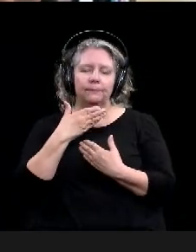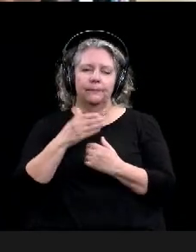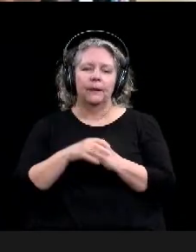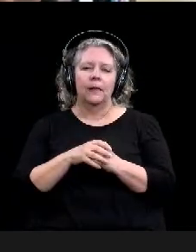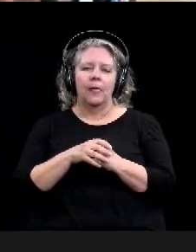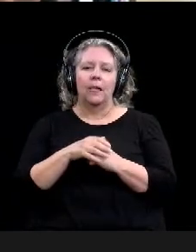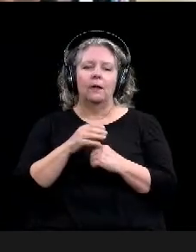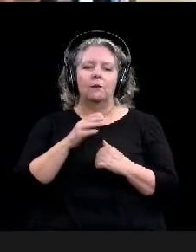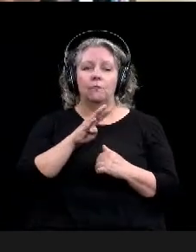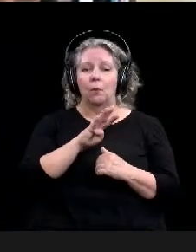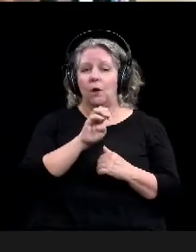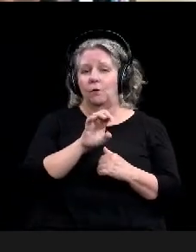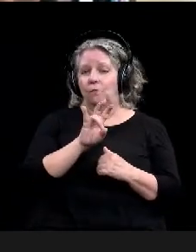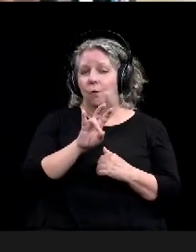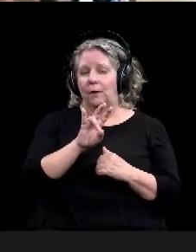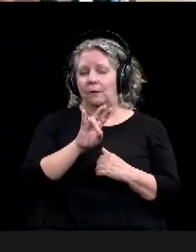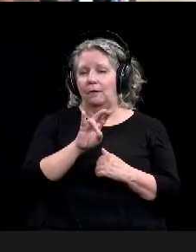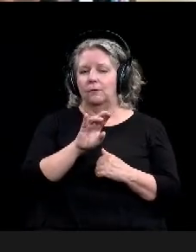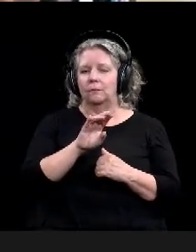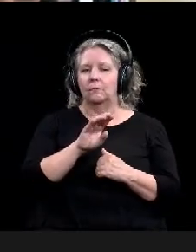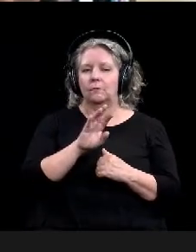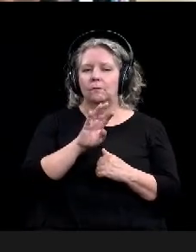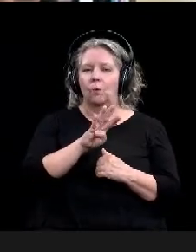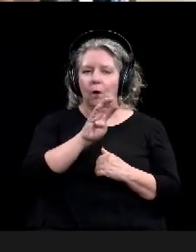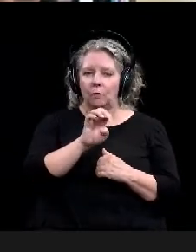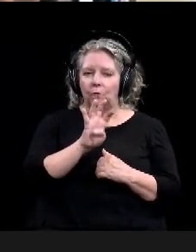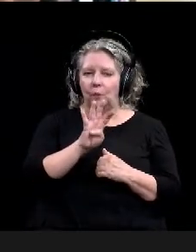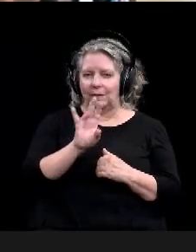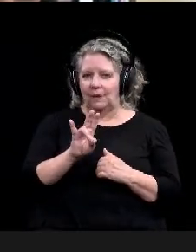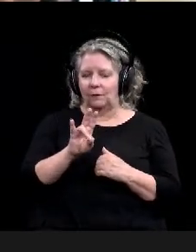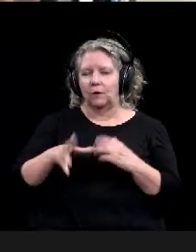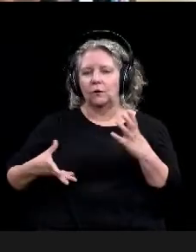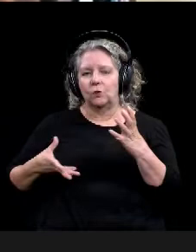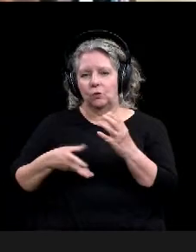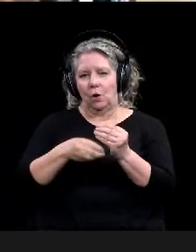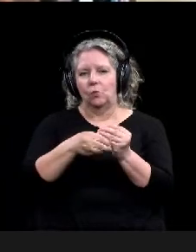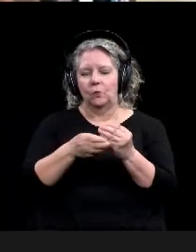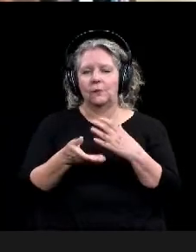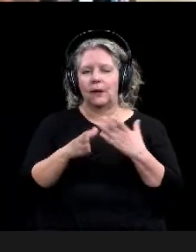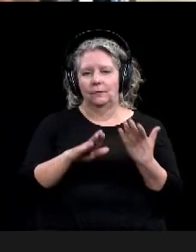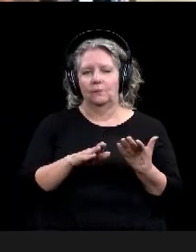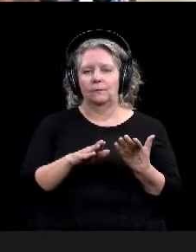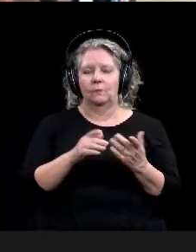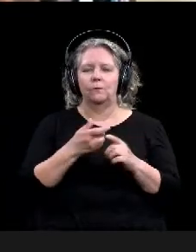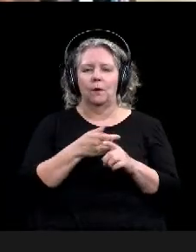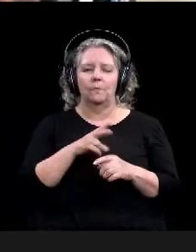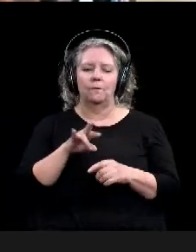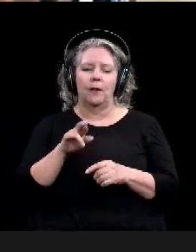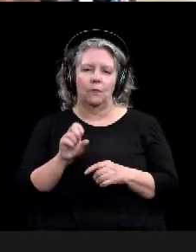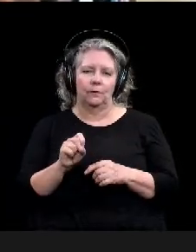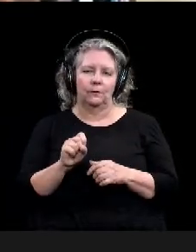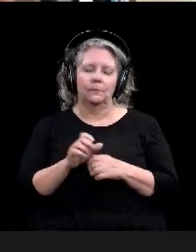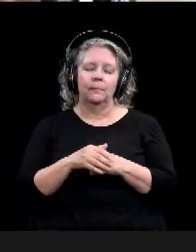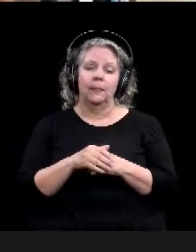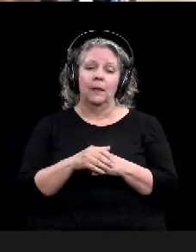por este virus en las facilidades auxilios para los ancianos